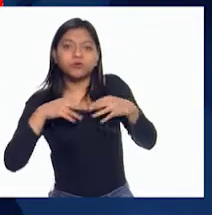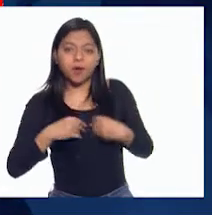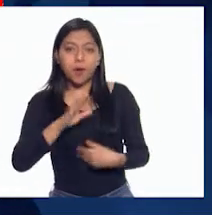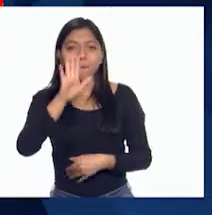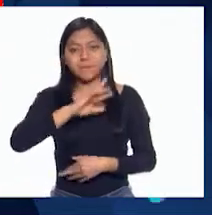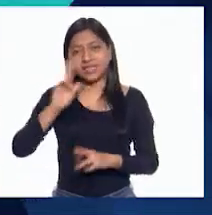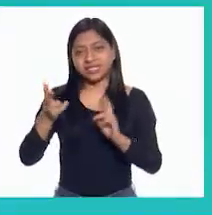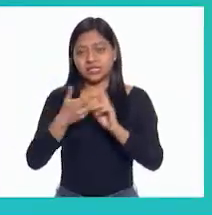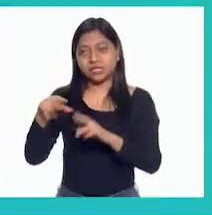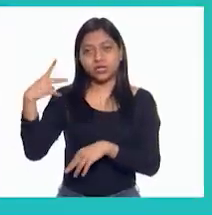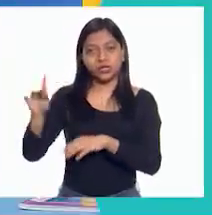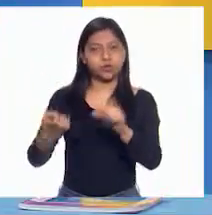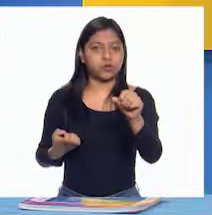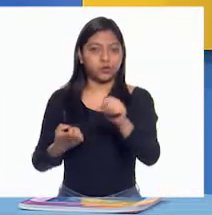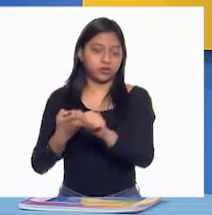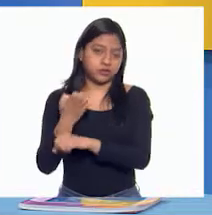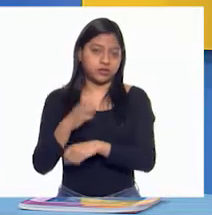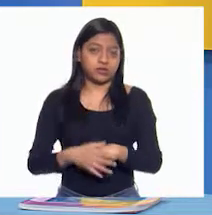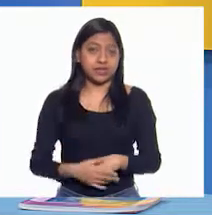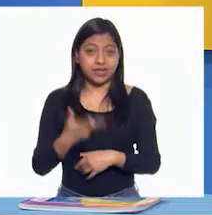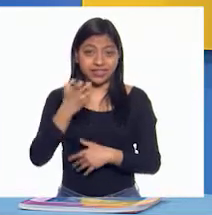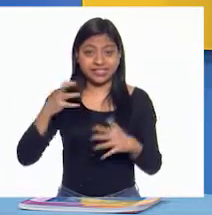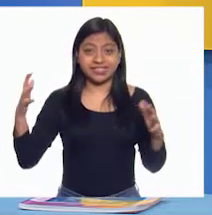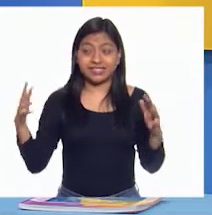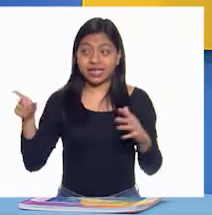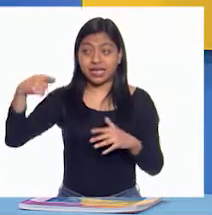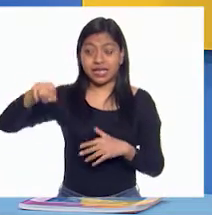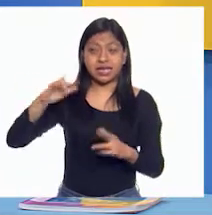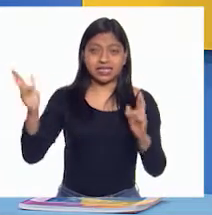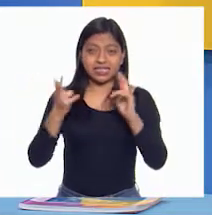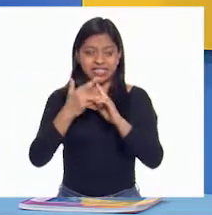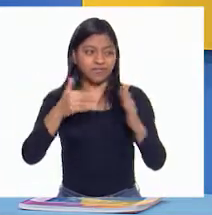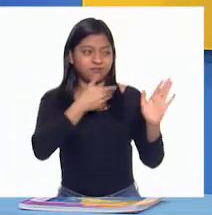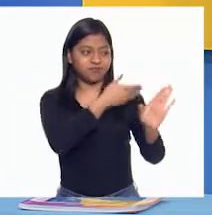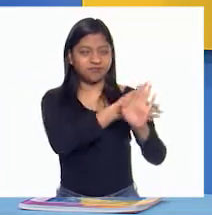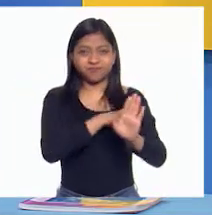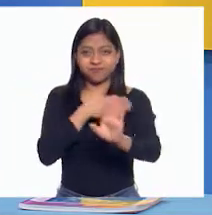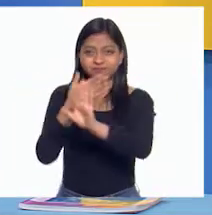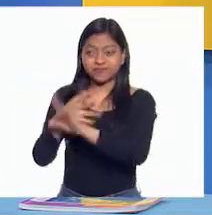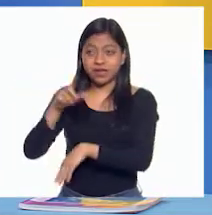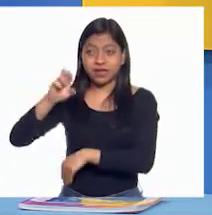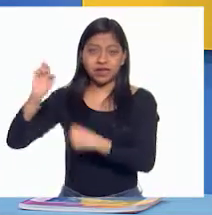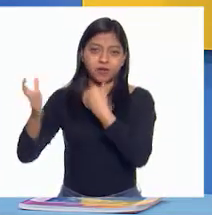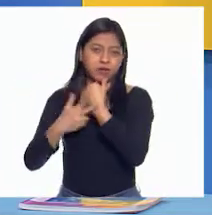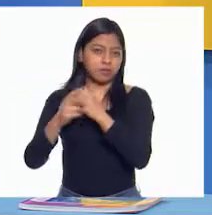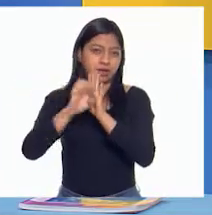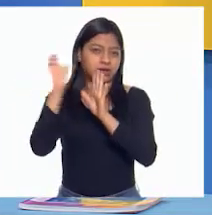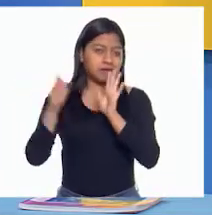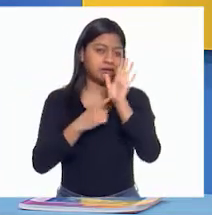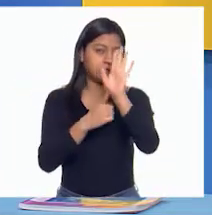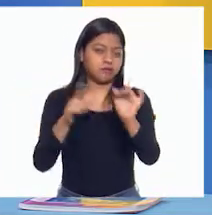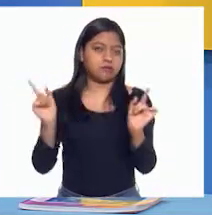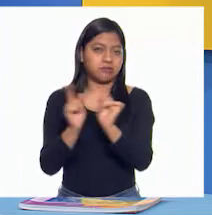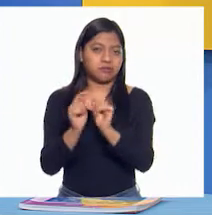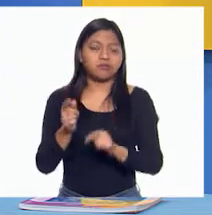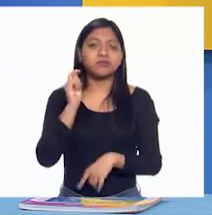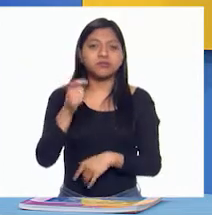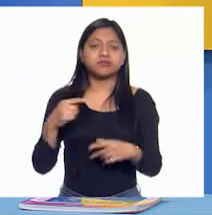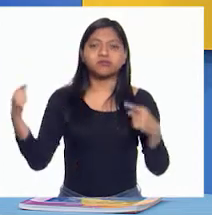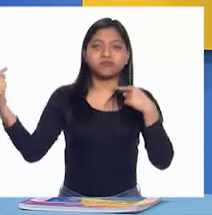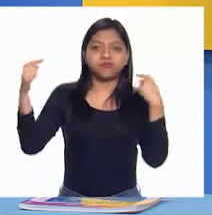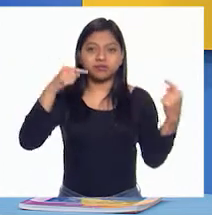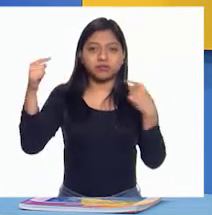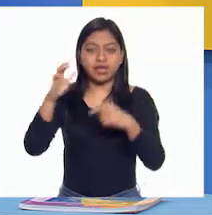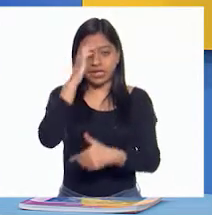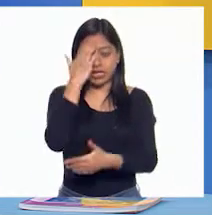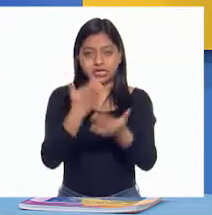de Estado. El estallido de guerras religiosas en diferentes partes de Europa Un ejemplo de estas guerras religiosas entre